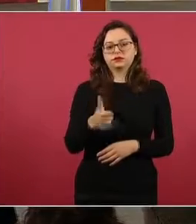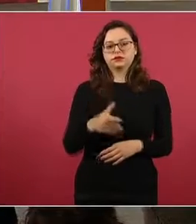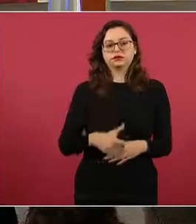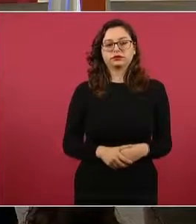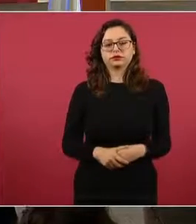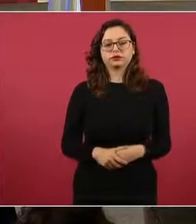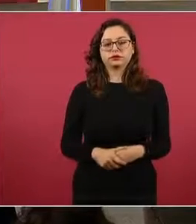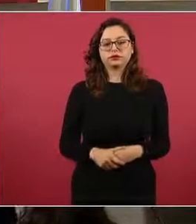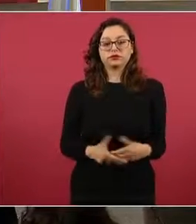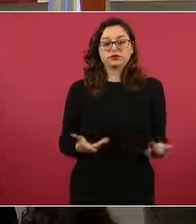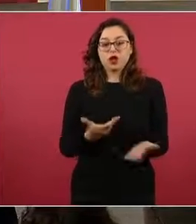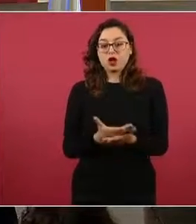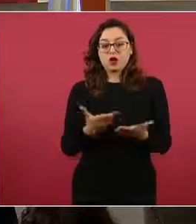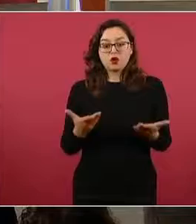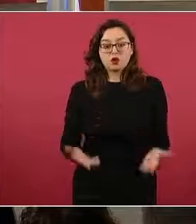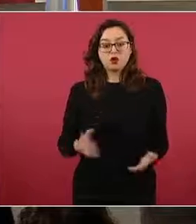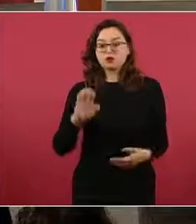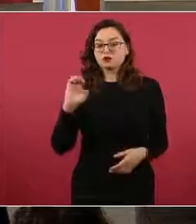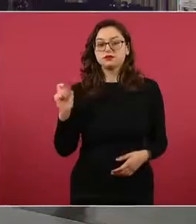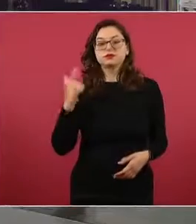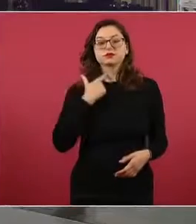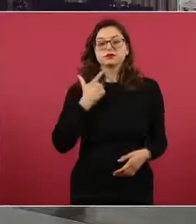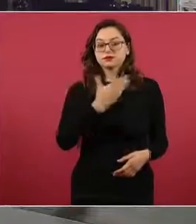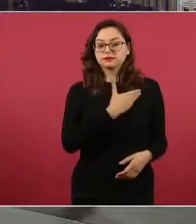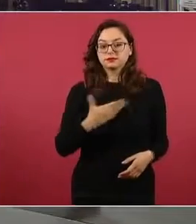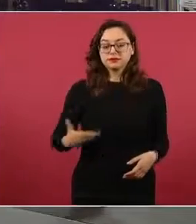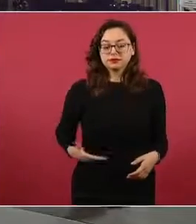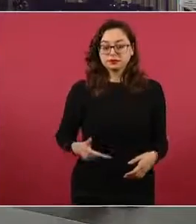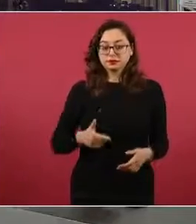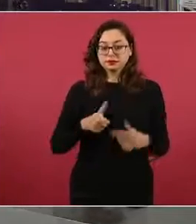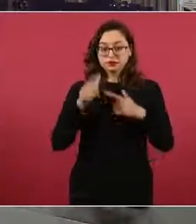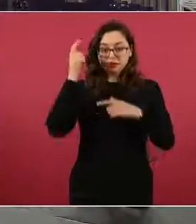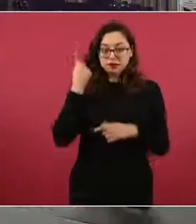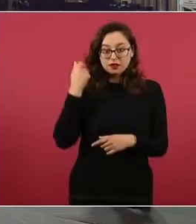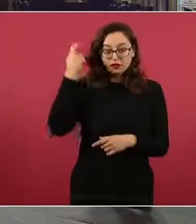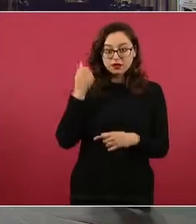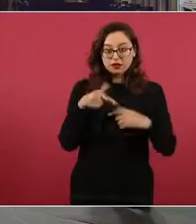Todo esto ya no existe en el caso de nuestro país.